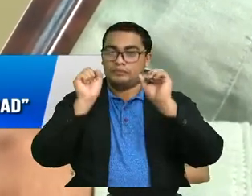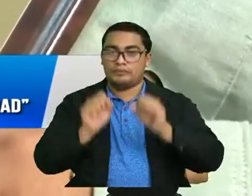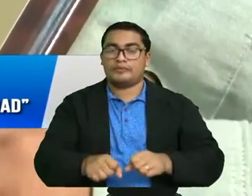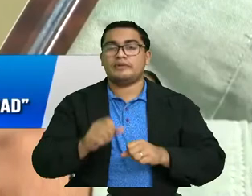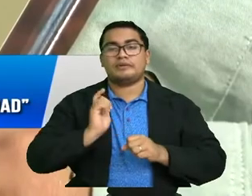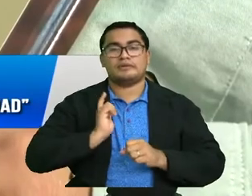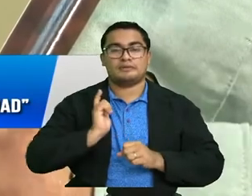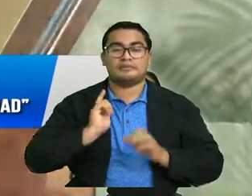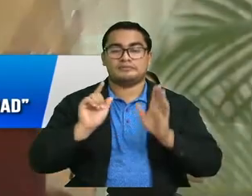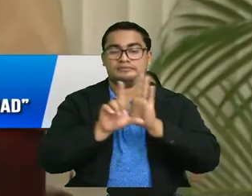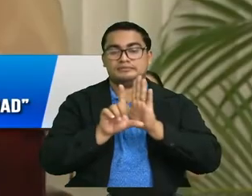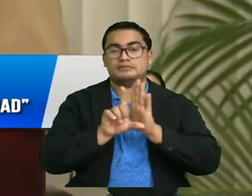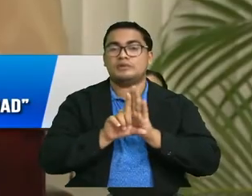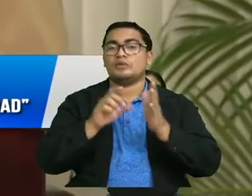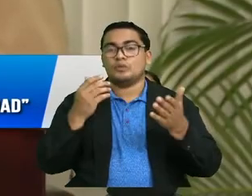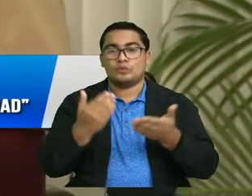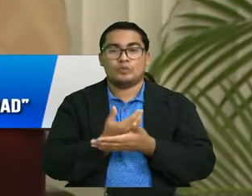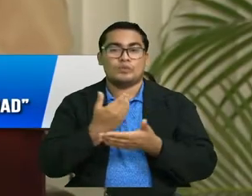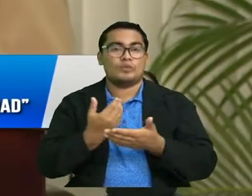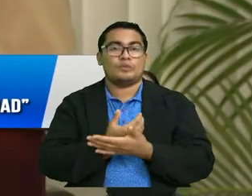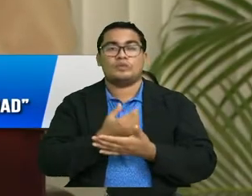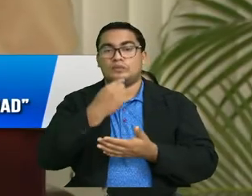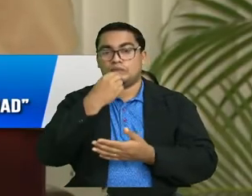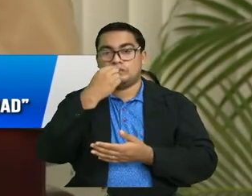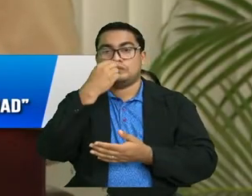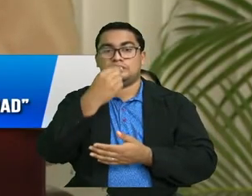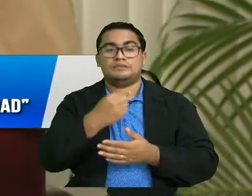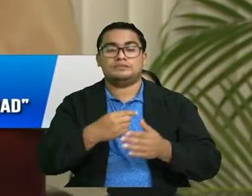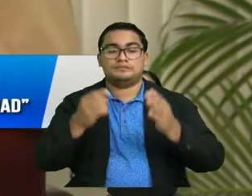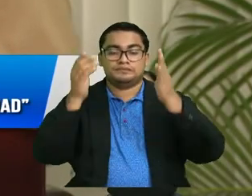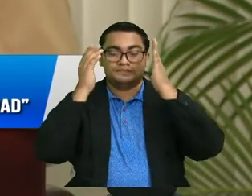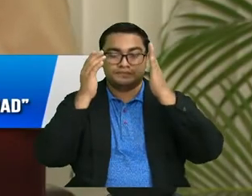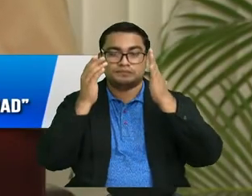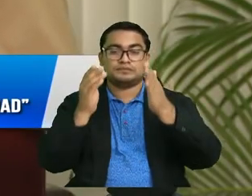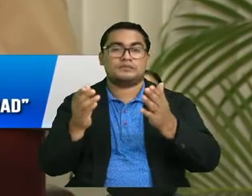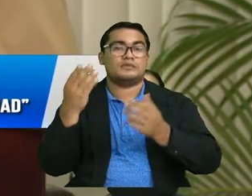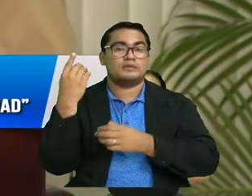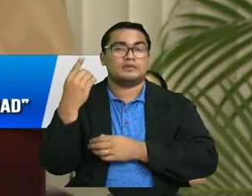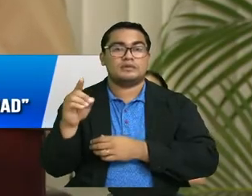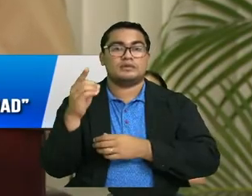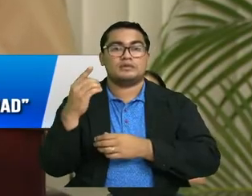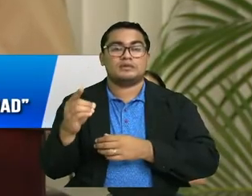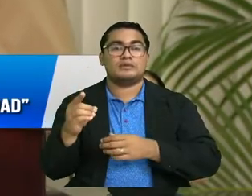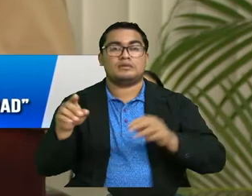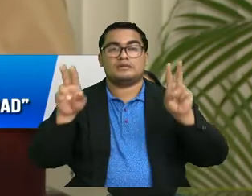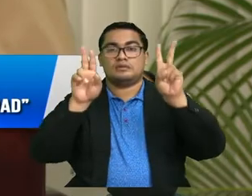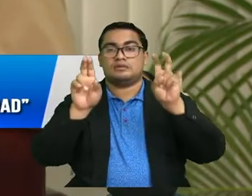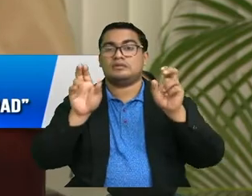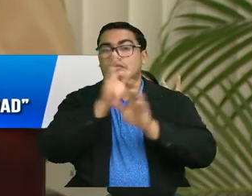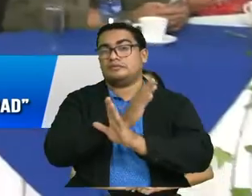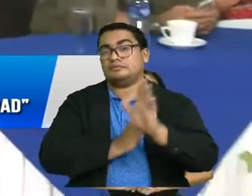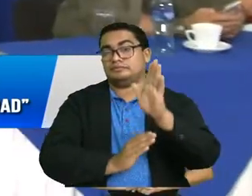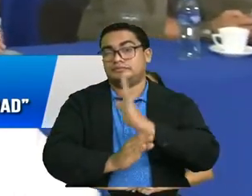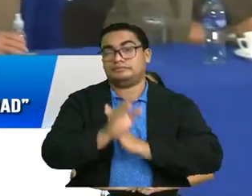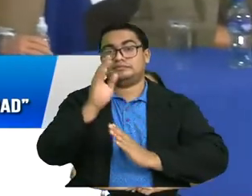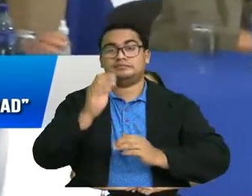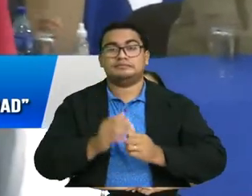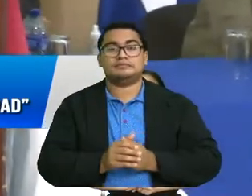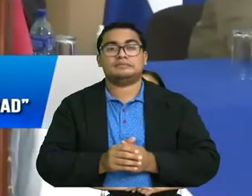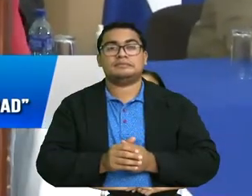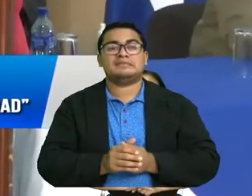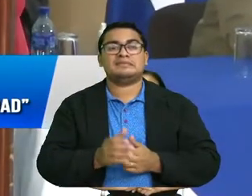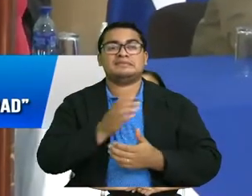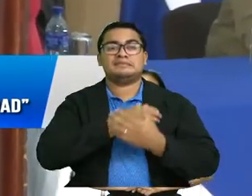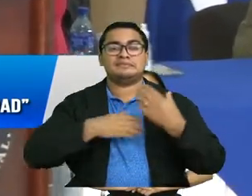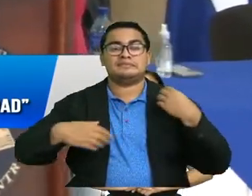legislación actualizada y con un enfoque de derecho en materia de discapacidad. El presidente